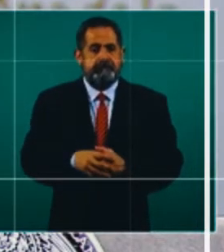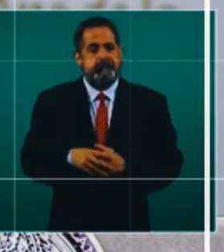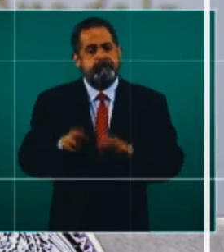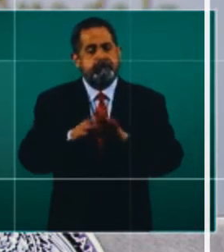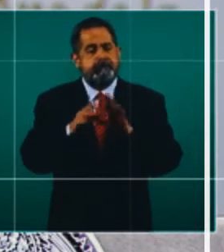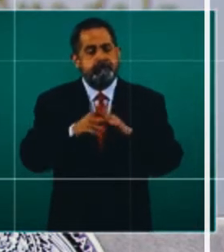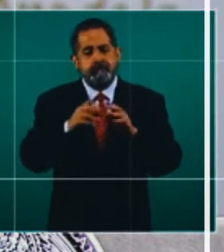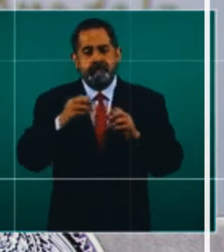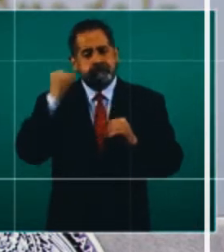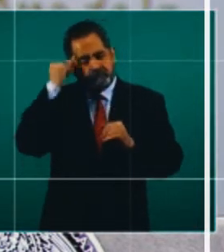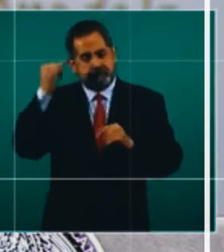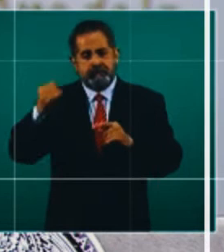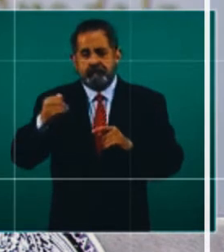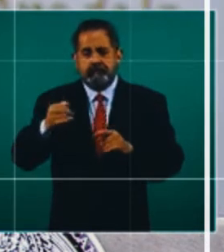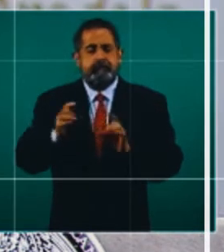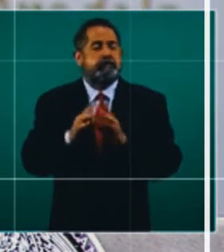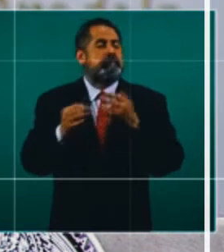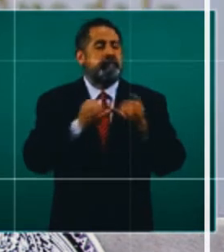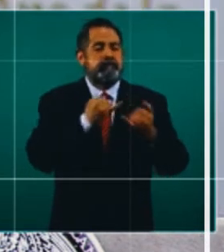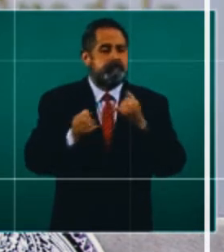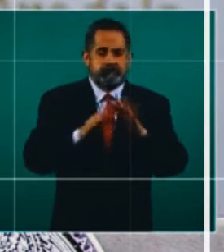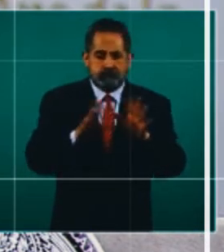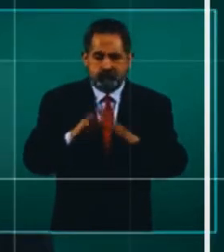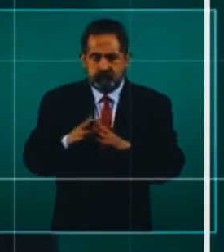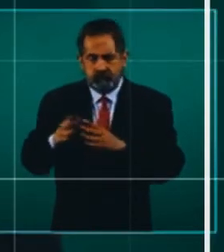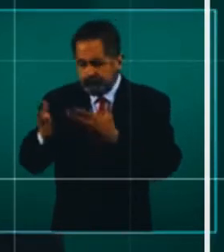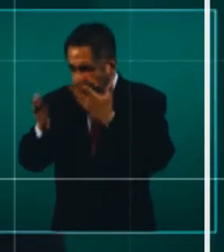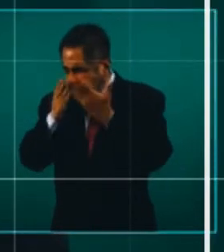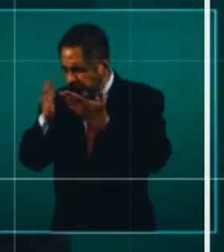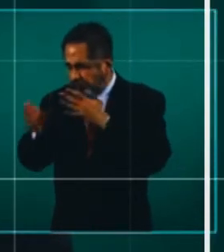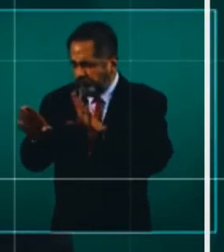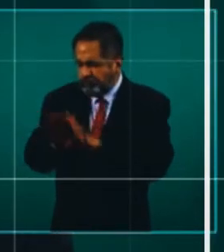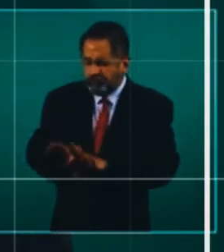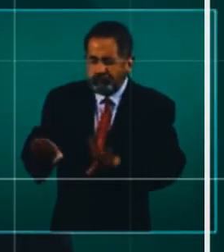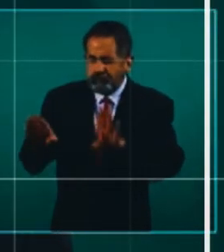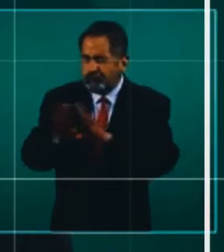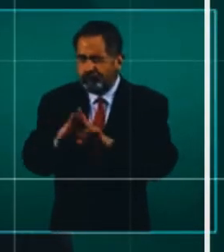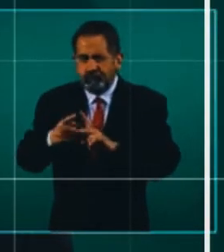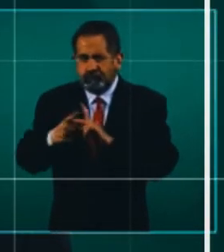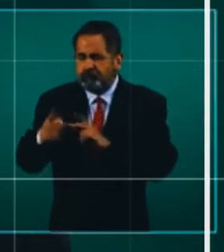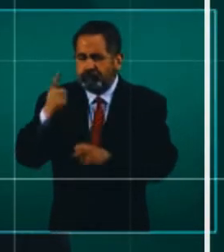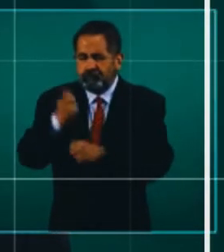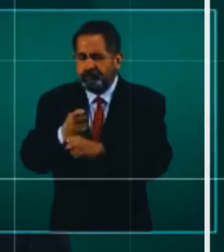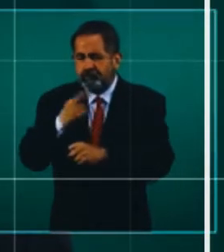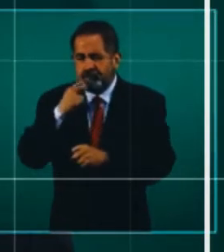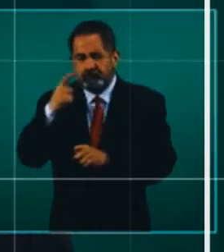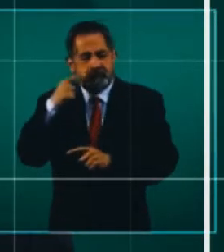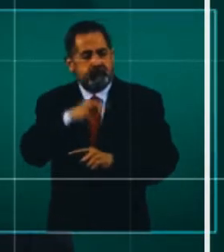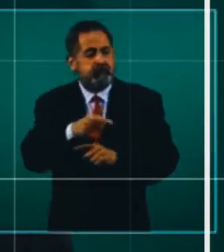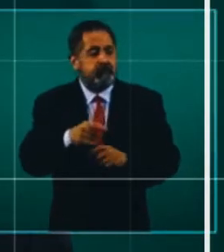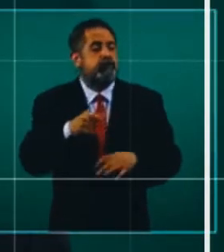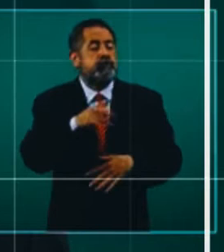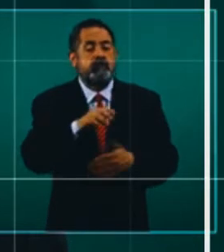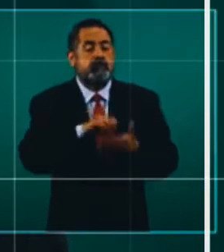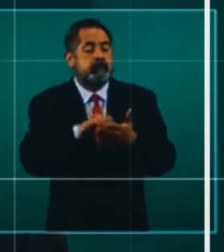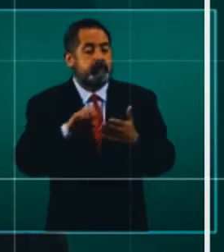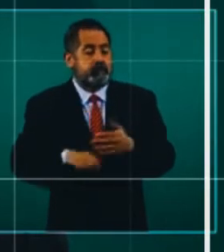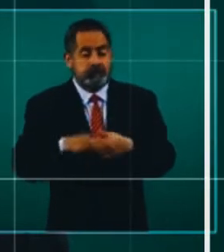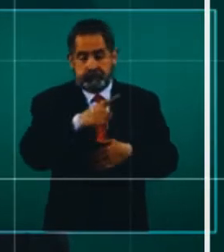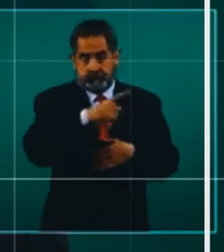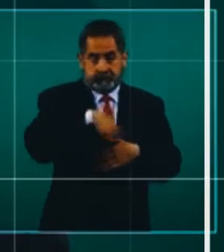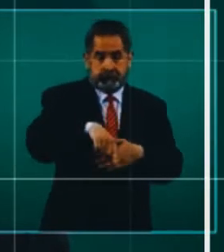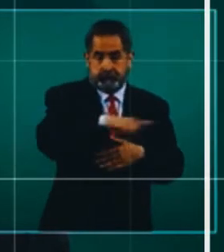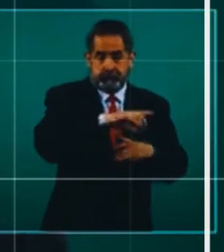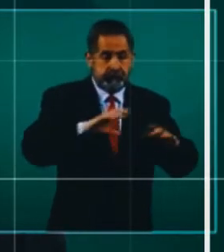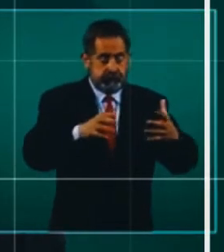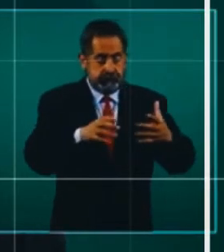caprichosa, atiende a un criterio técnico que también fue identificado desde el inicio, que tiene que ver con cuánto contribuye el sector público